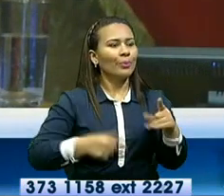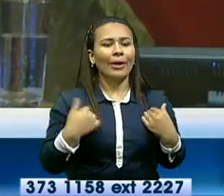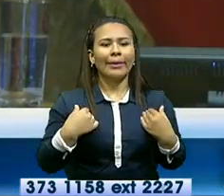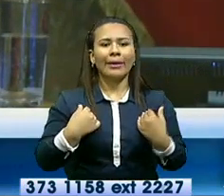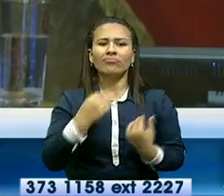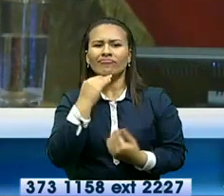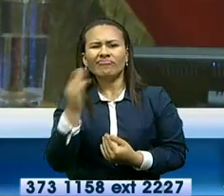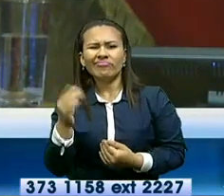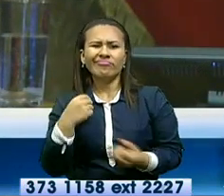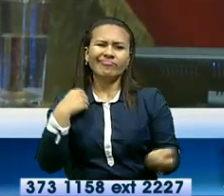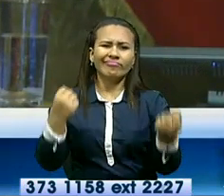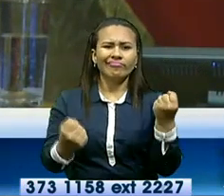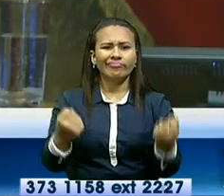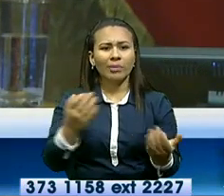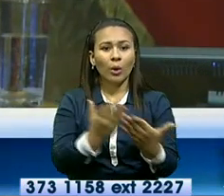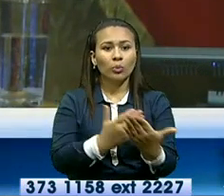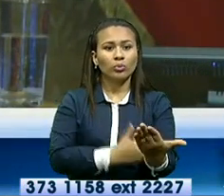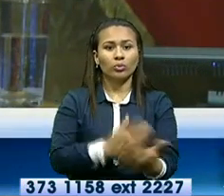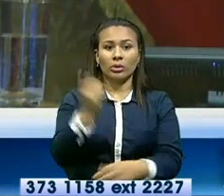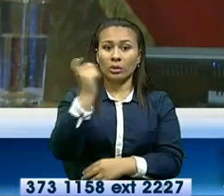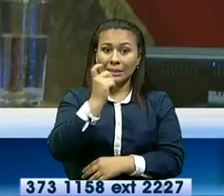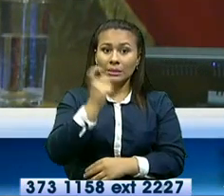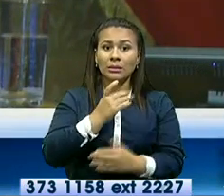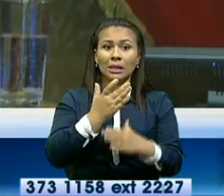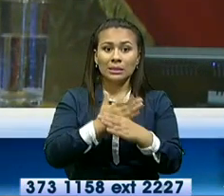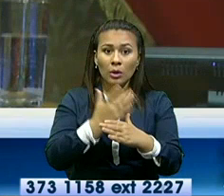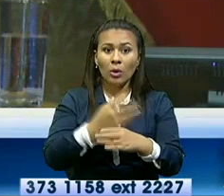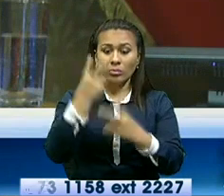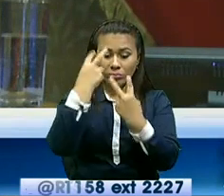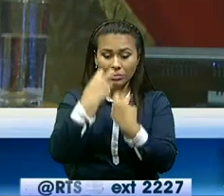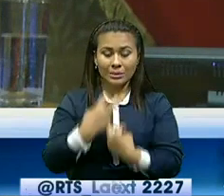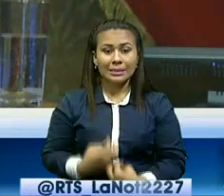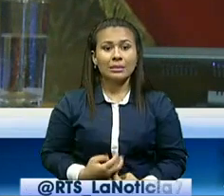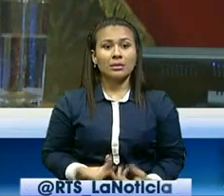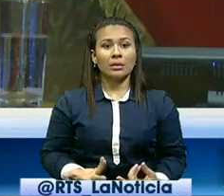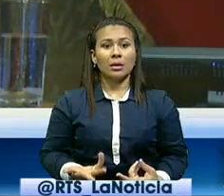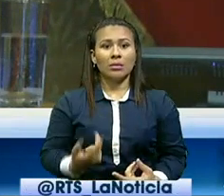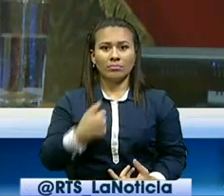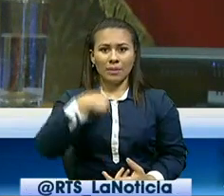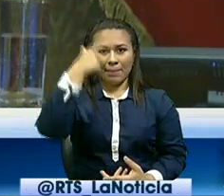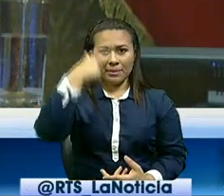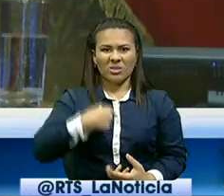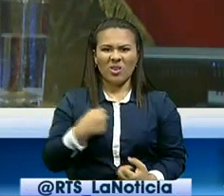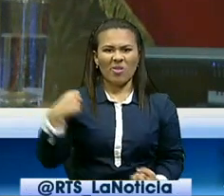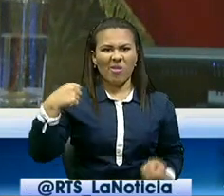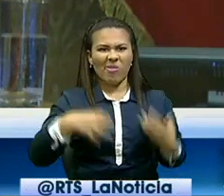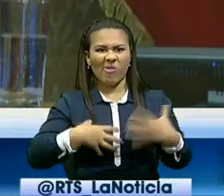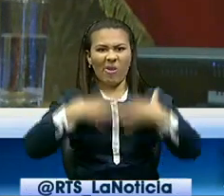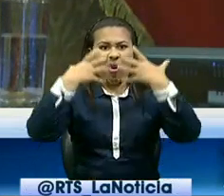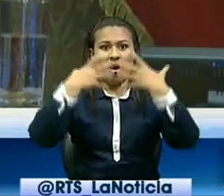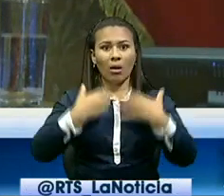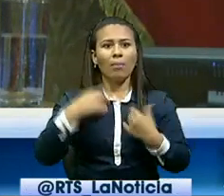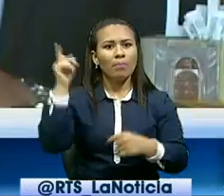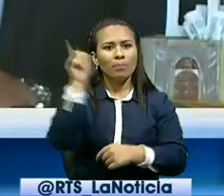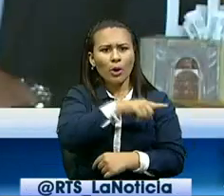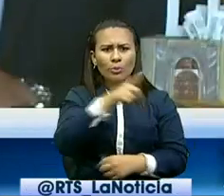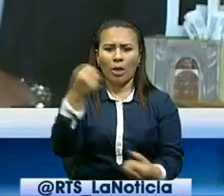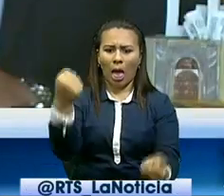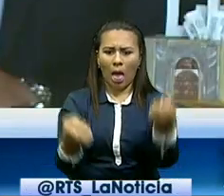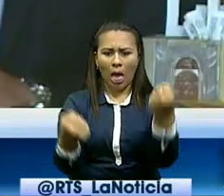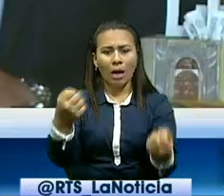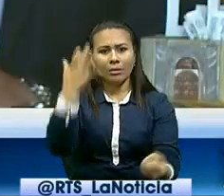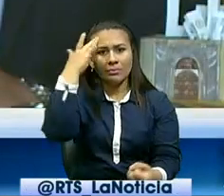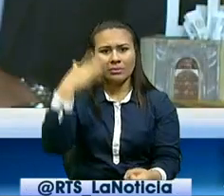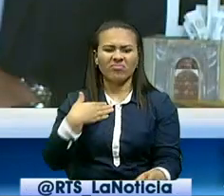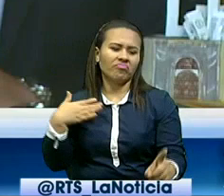cierto tipo de condiciones psicológicas. Una persona excesivamente violenta no puede estar en un volante. El